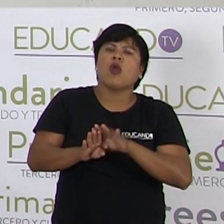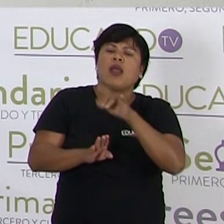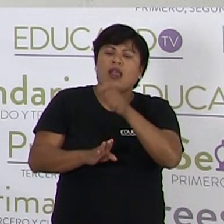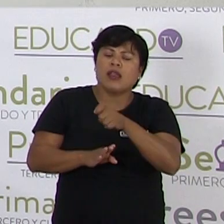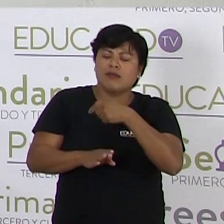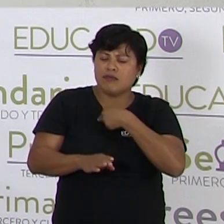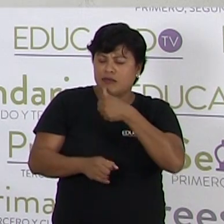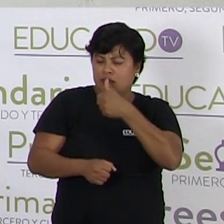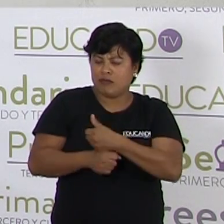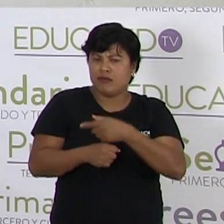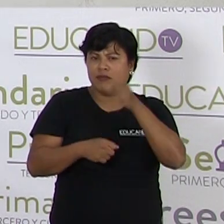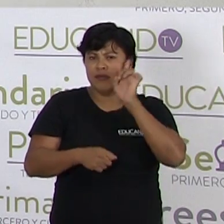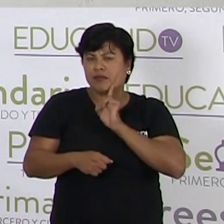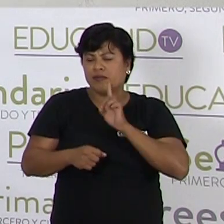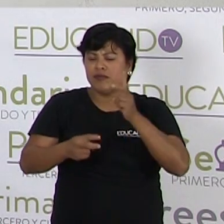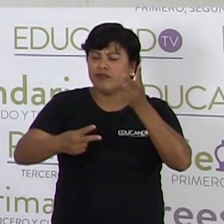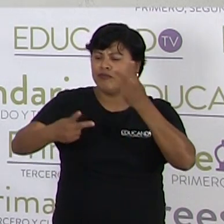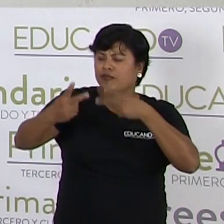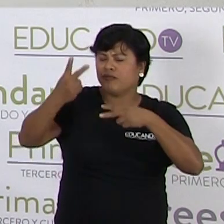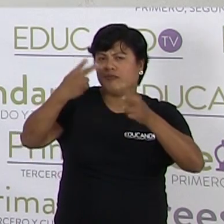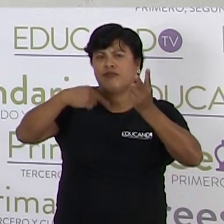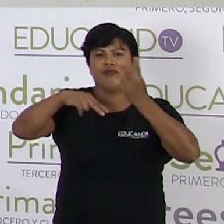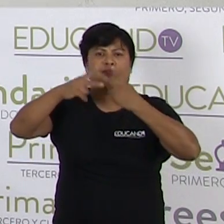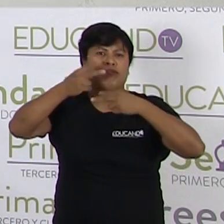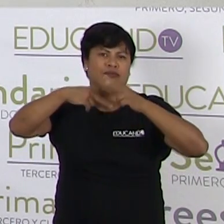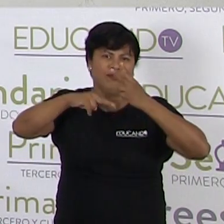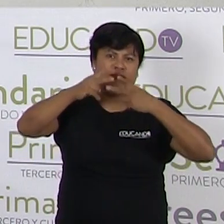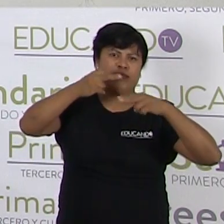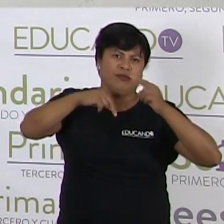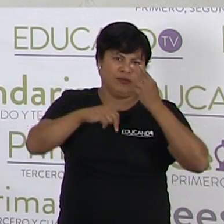cómo se conocieron